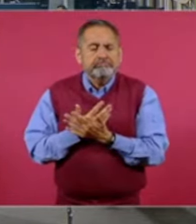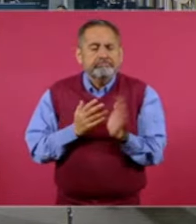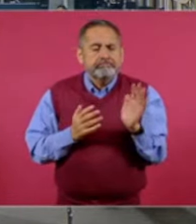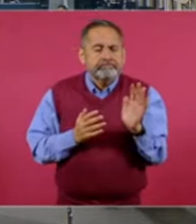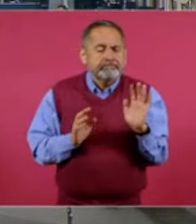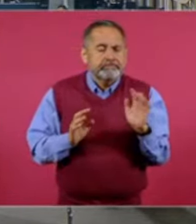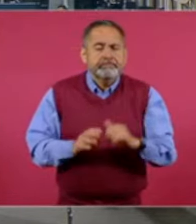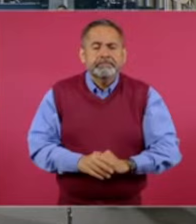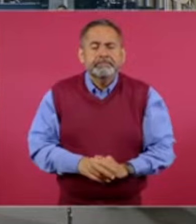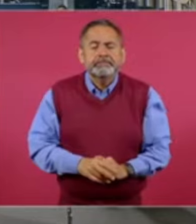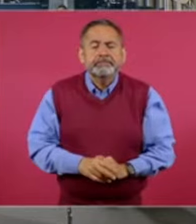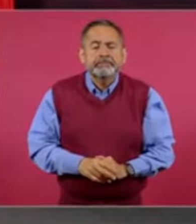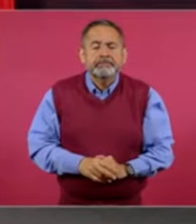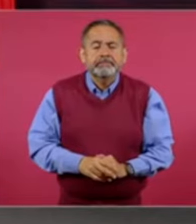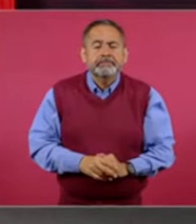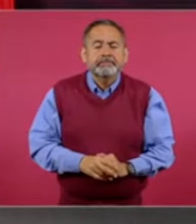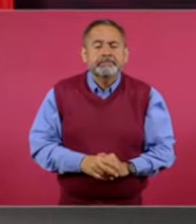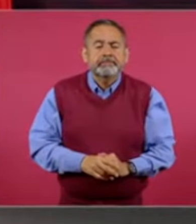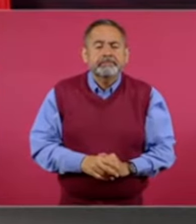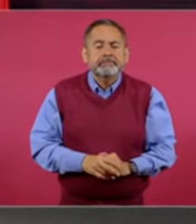También